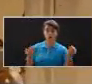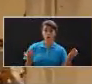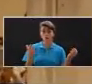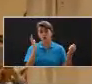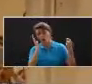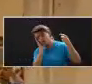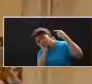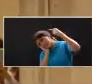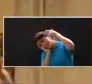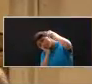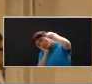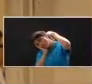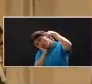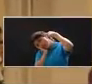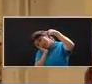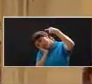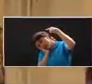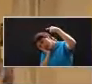seremos como los